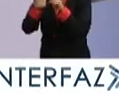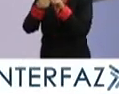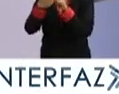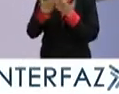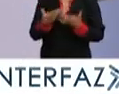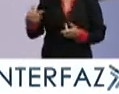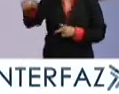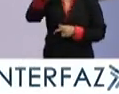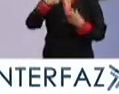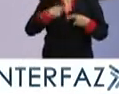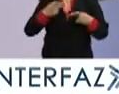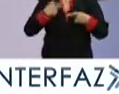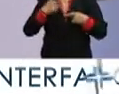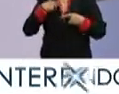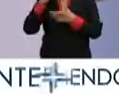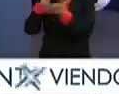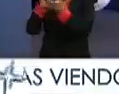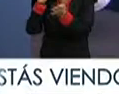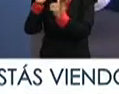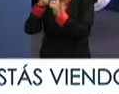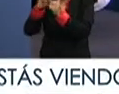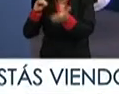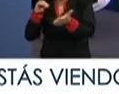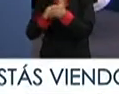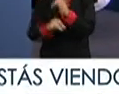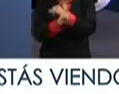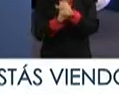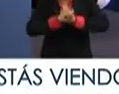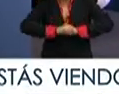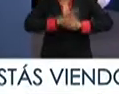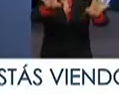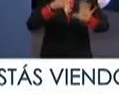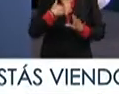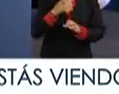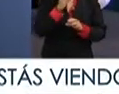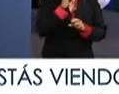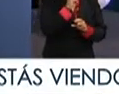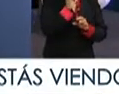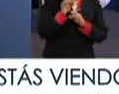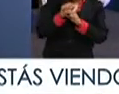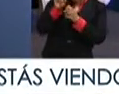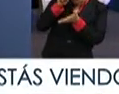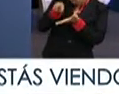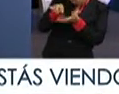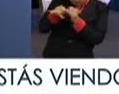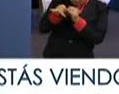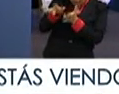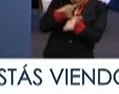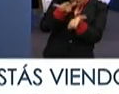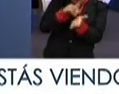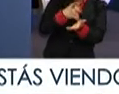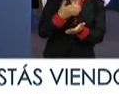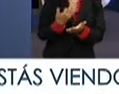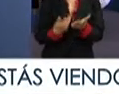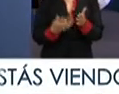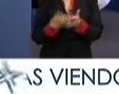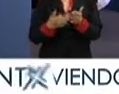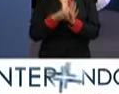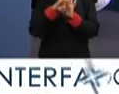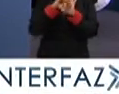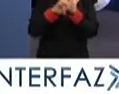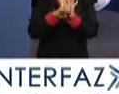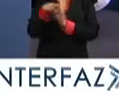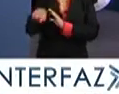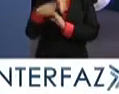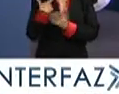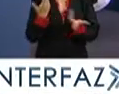el ciudadano que sube a las redes sociales la información, pero lo que está faltando es este manejo ético de la información.